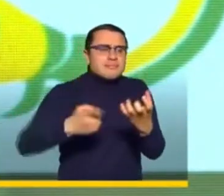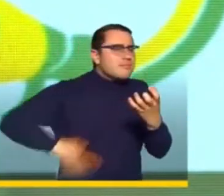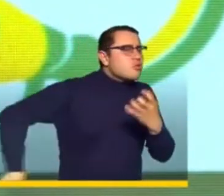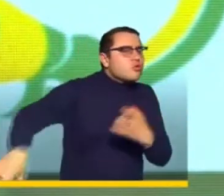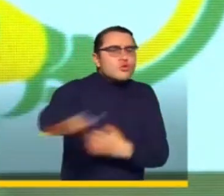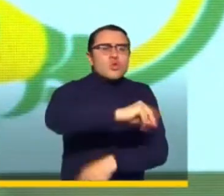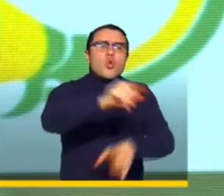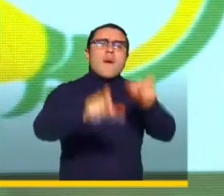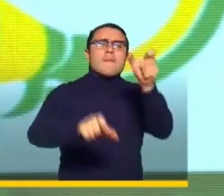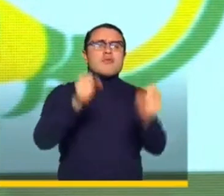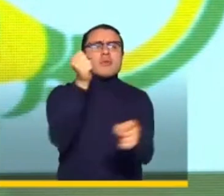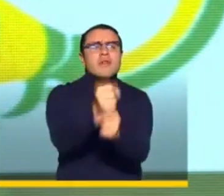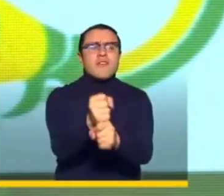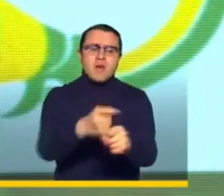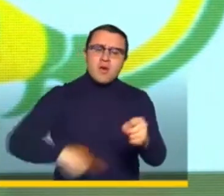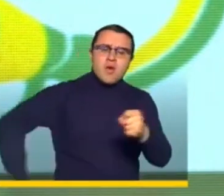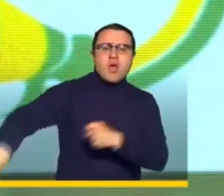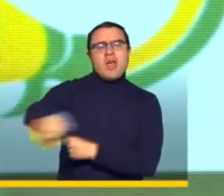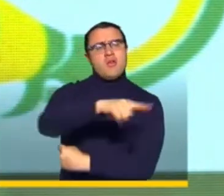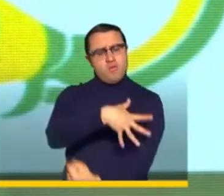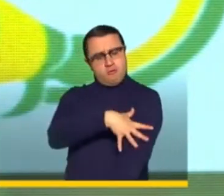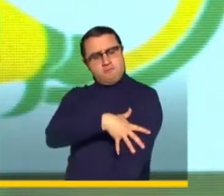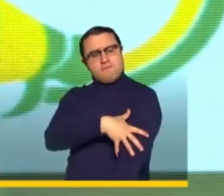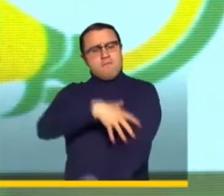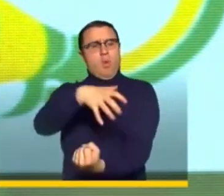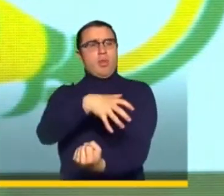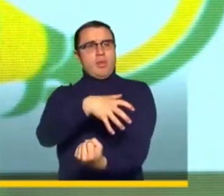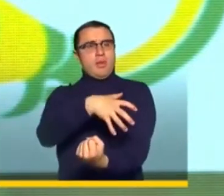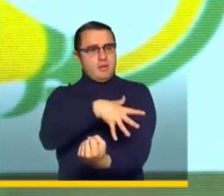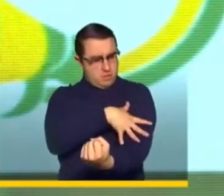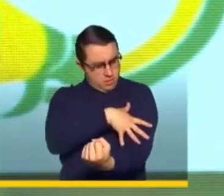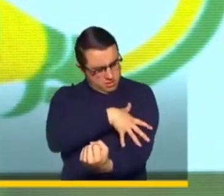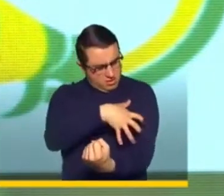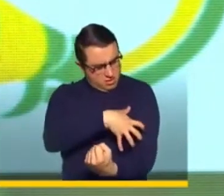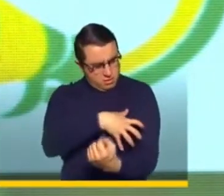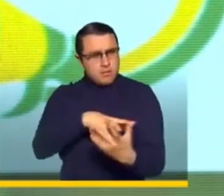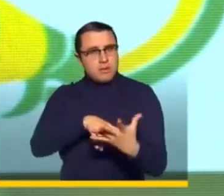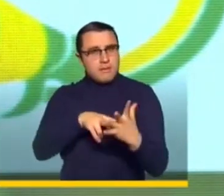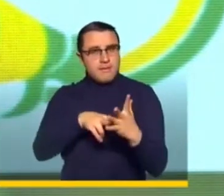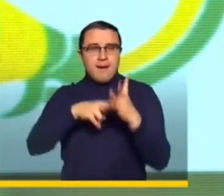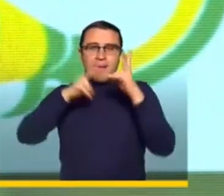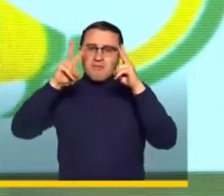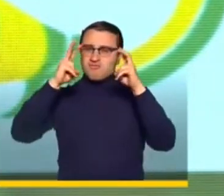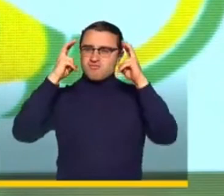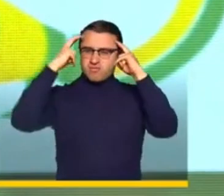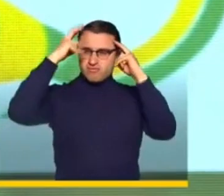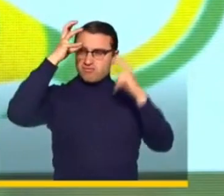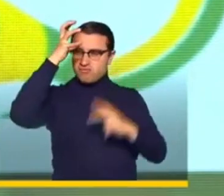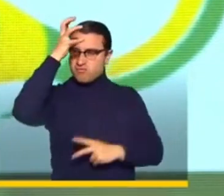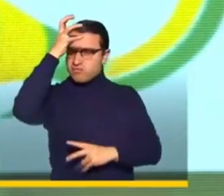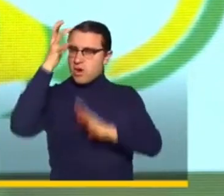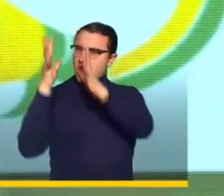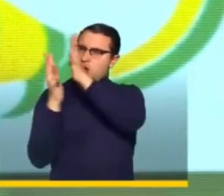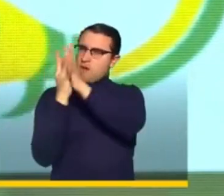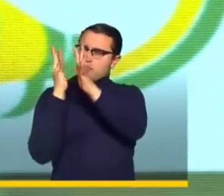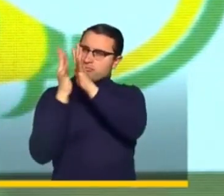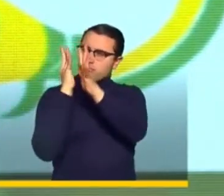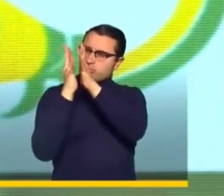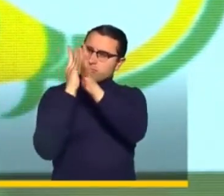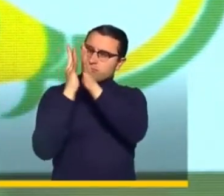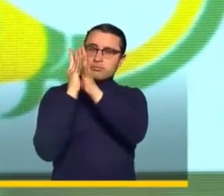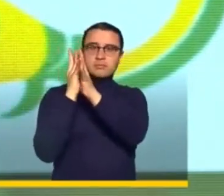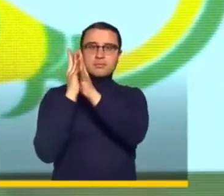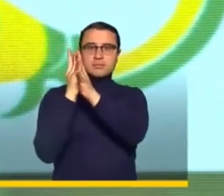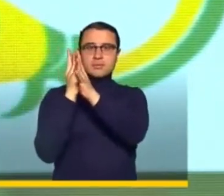poder. Y el poder es el conocimiento, la información.